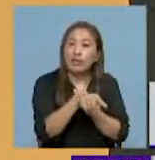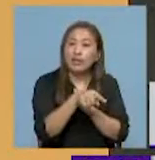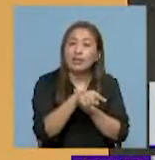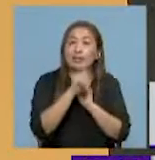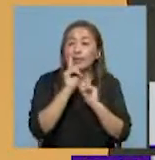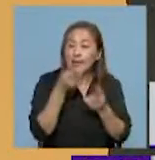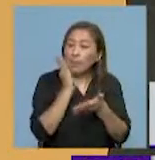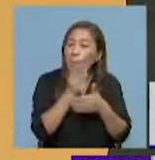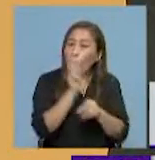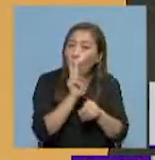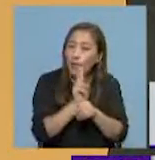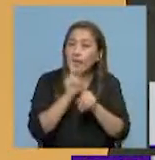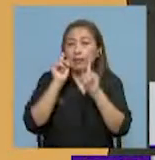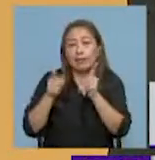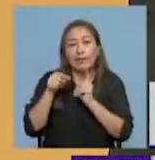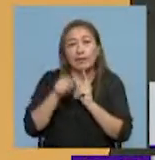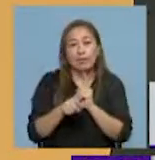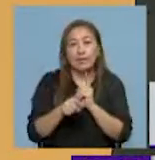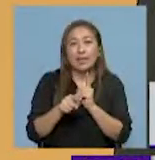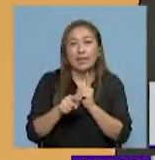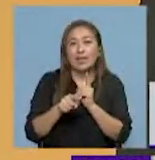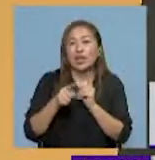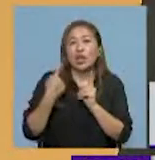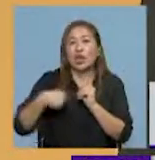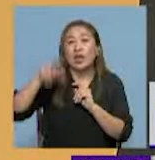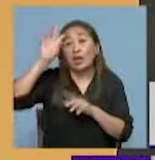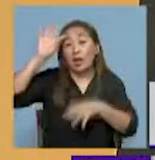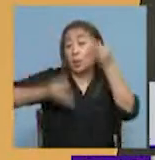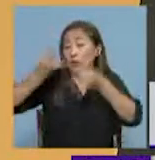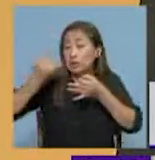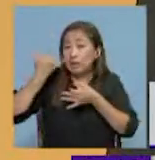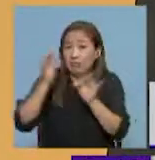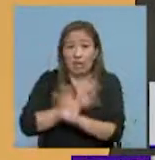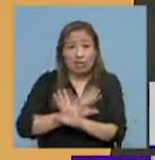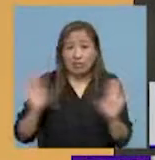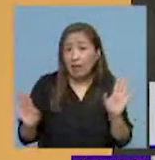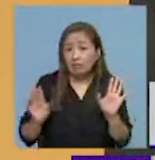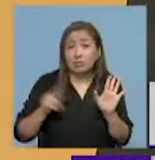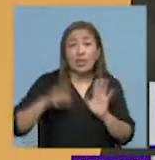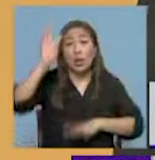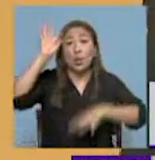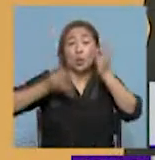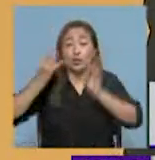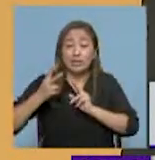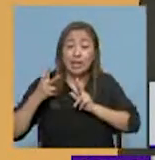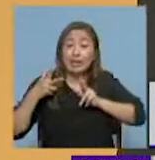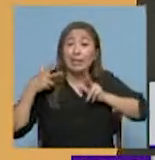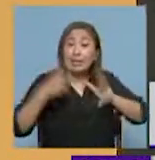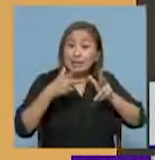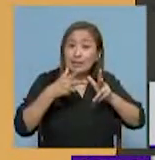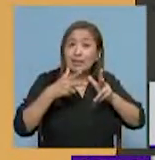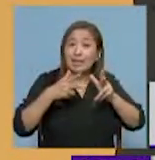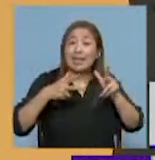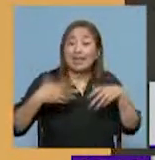otro lado hacemos no desobedecemos la justicia acá la que nos dijo que teníamos que hacer la